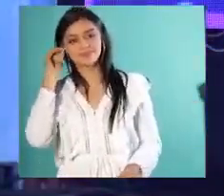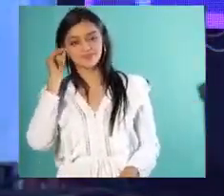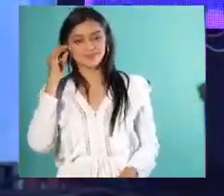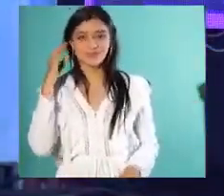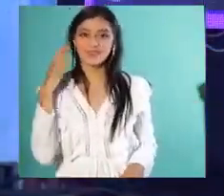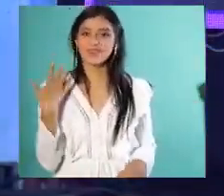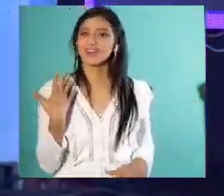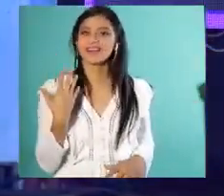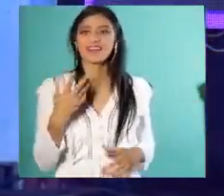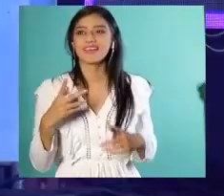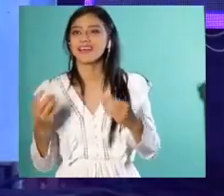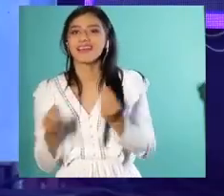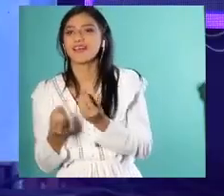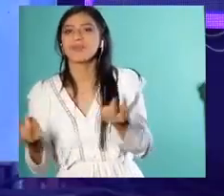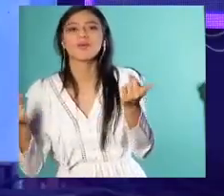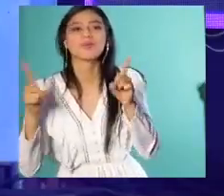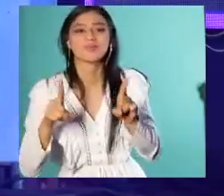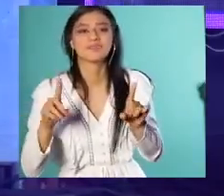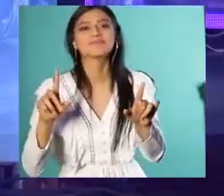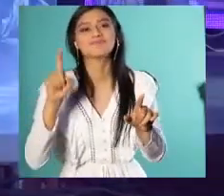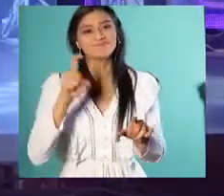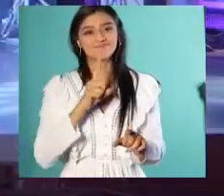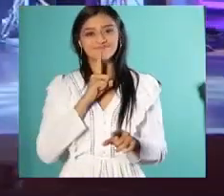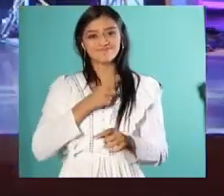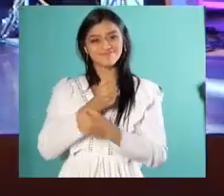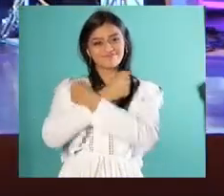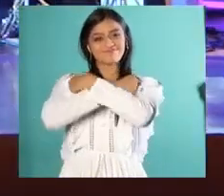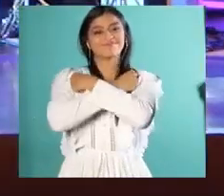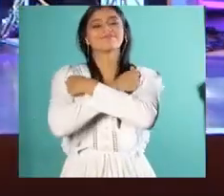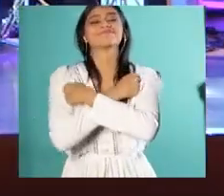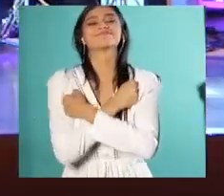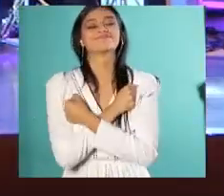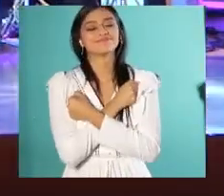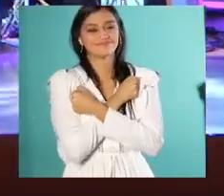que puede pasar si amas.